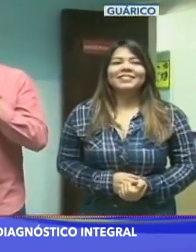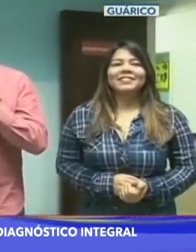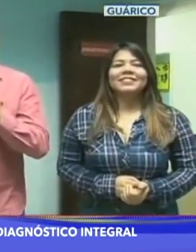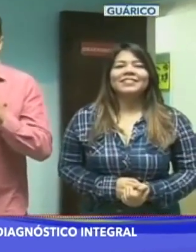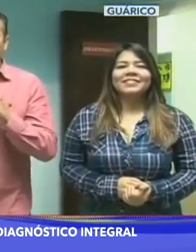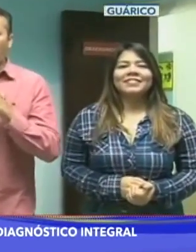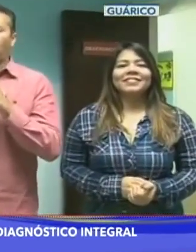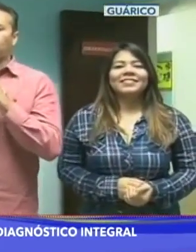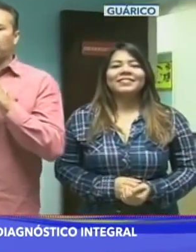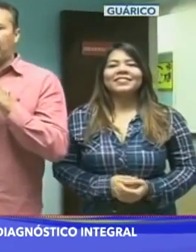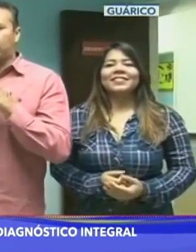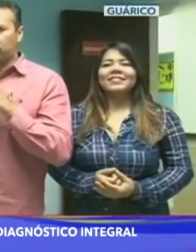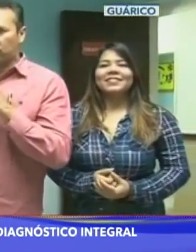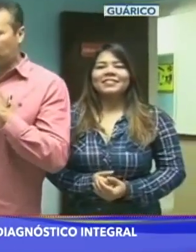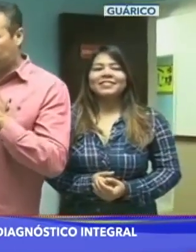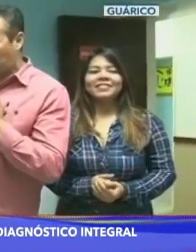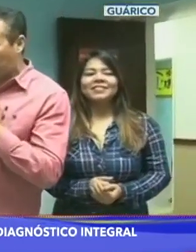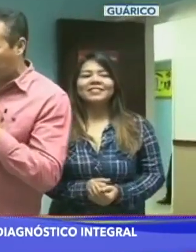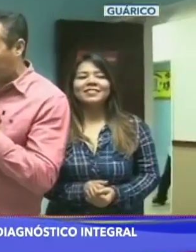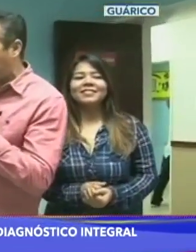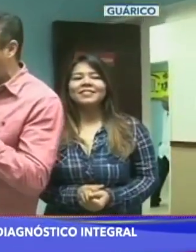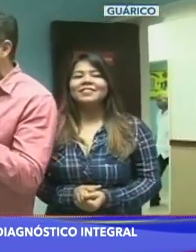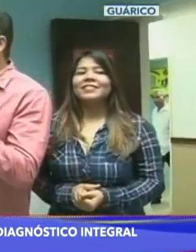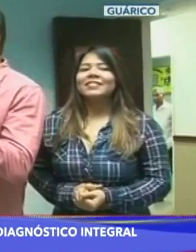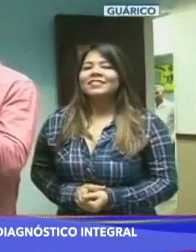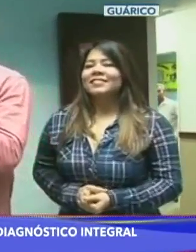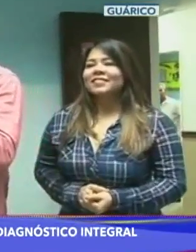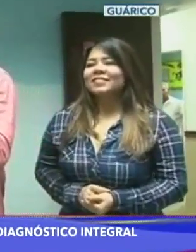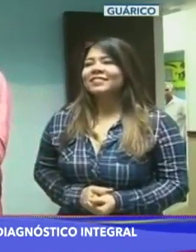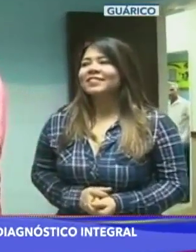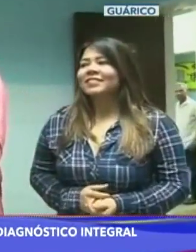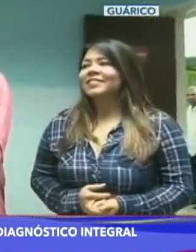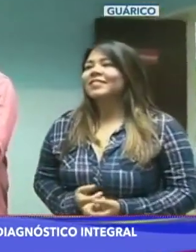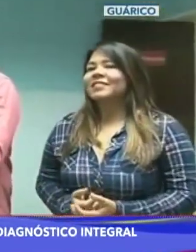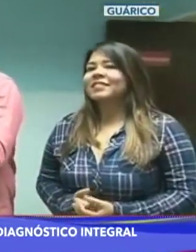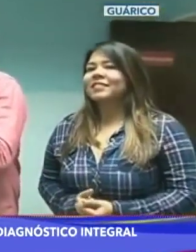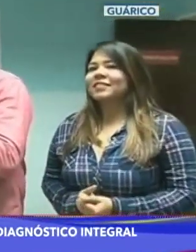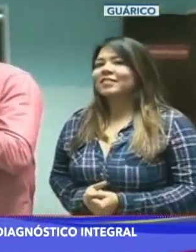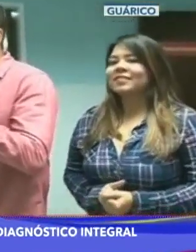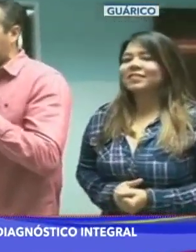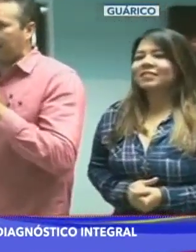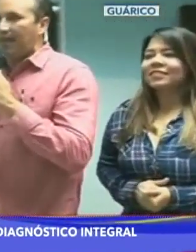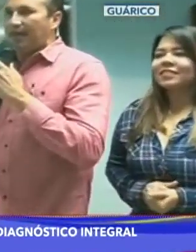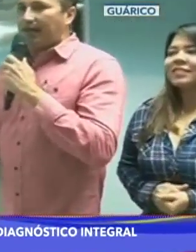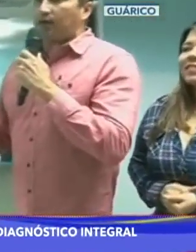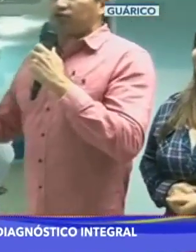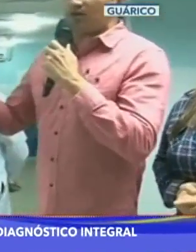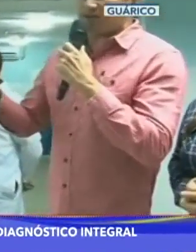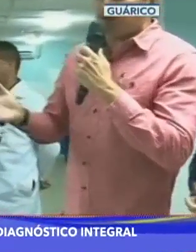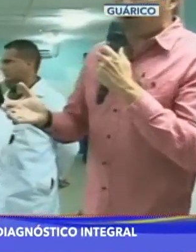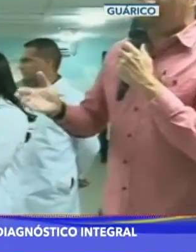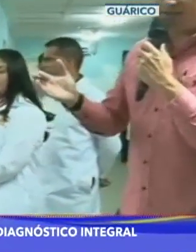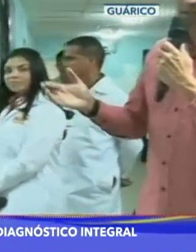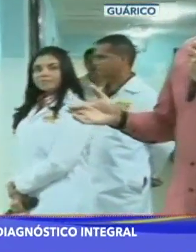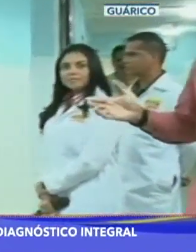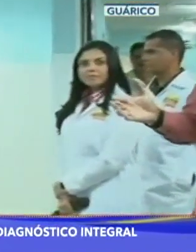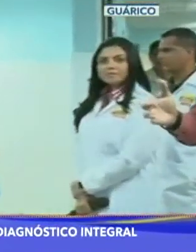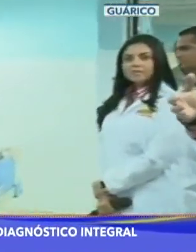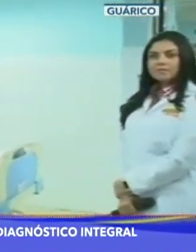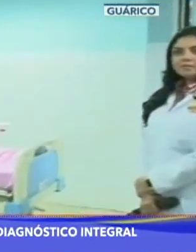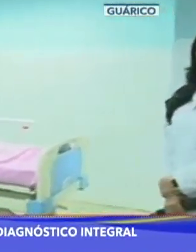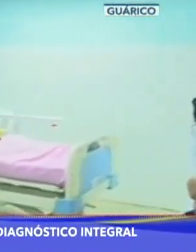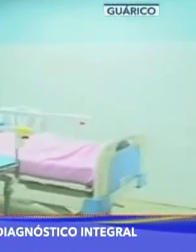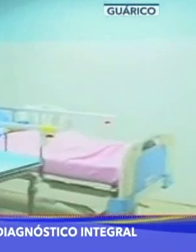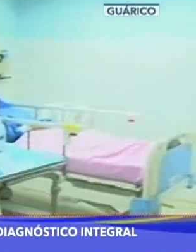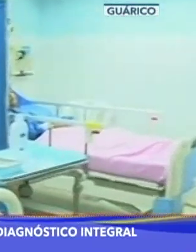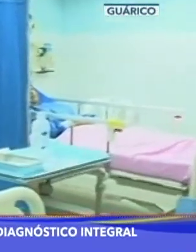en fin, toda la comunidad. Nosotros nos encontramos en una de las áreas, aquí están unos pacientes que en observación, que han salido de